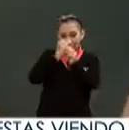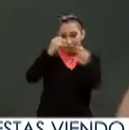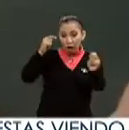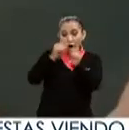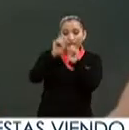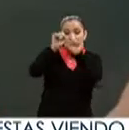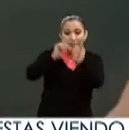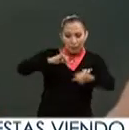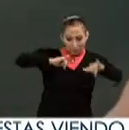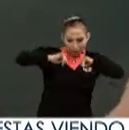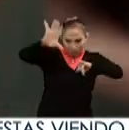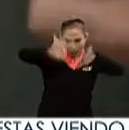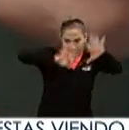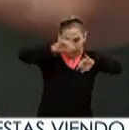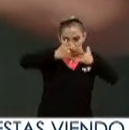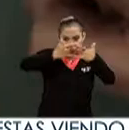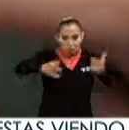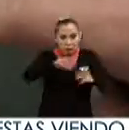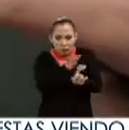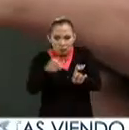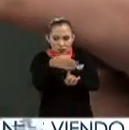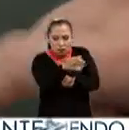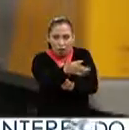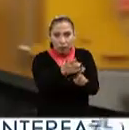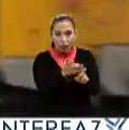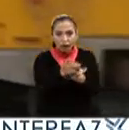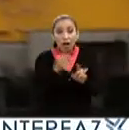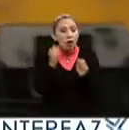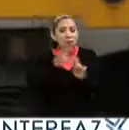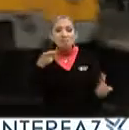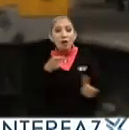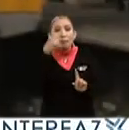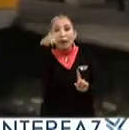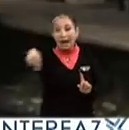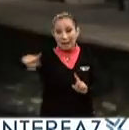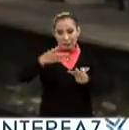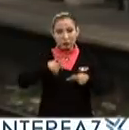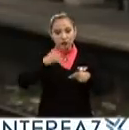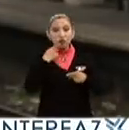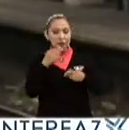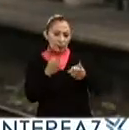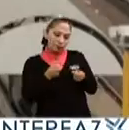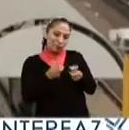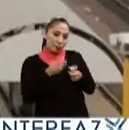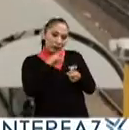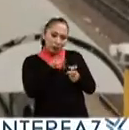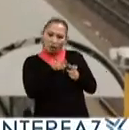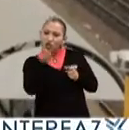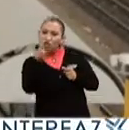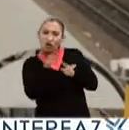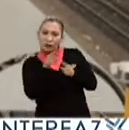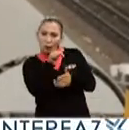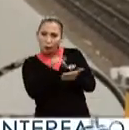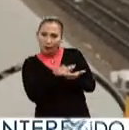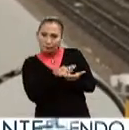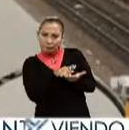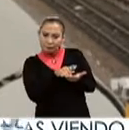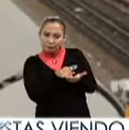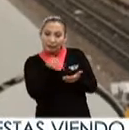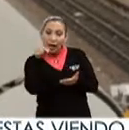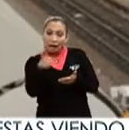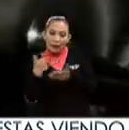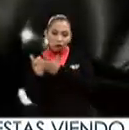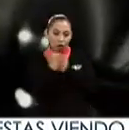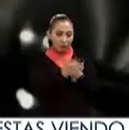de un sistema de mapas, historias y rutas. Todo con el objetivo de que el usuario pueda llegar más rápido a su destino. En